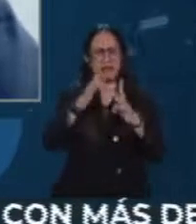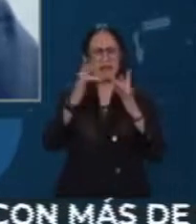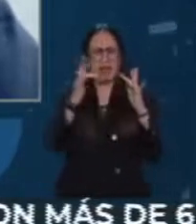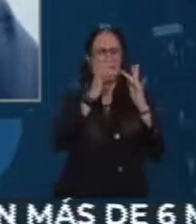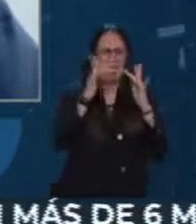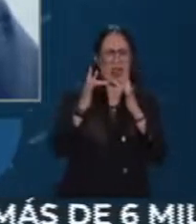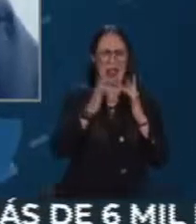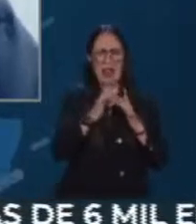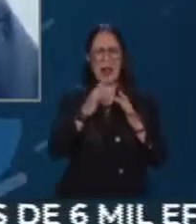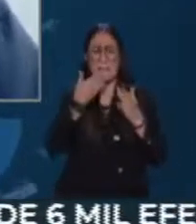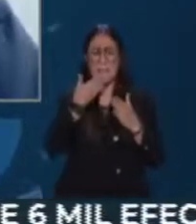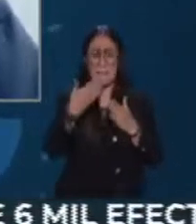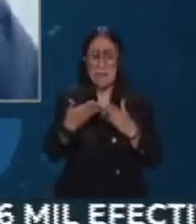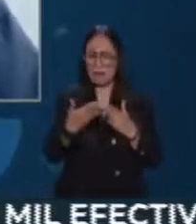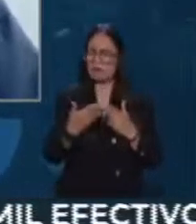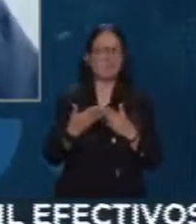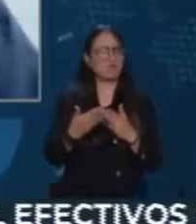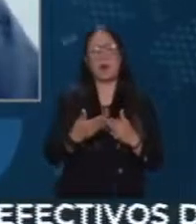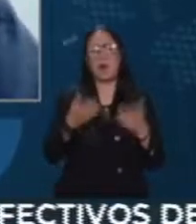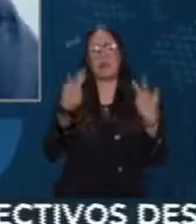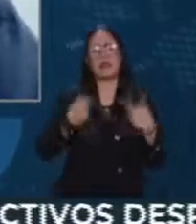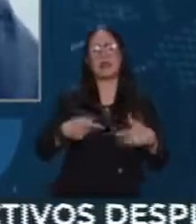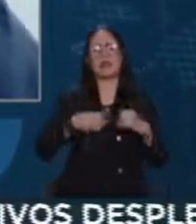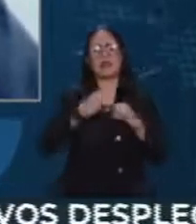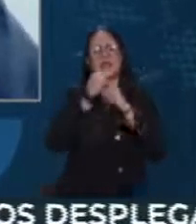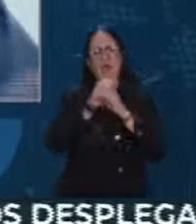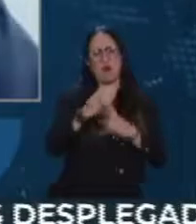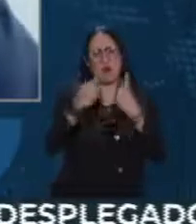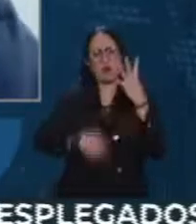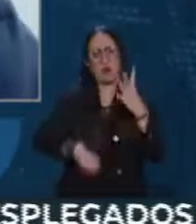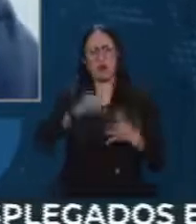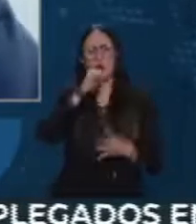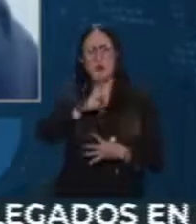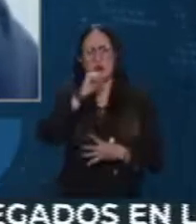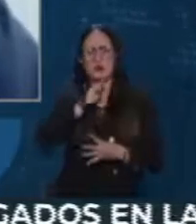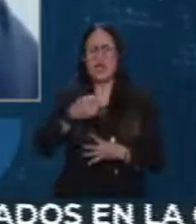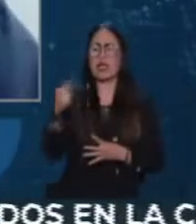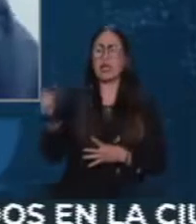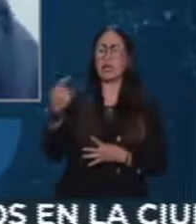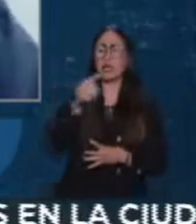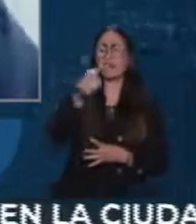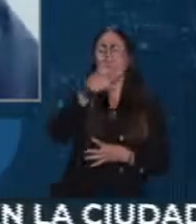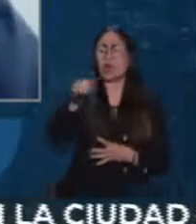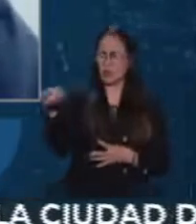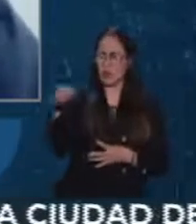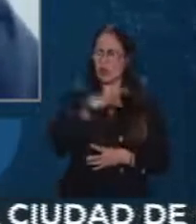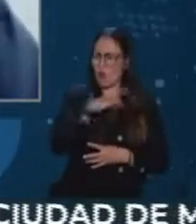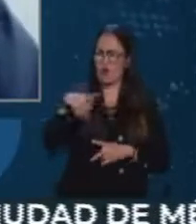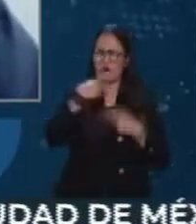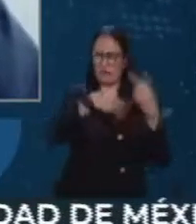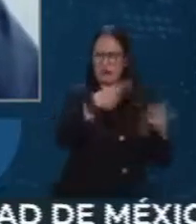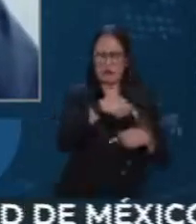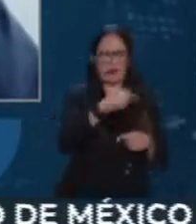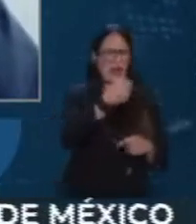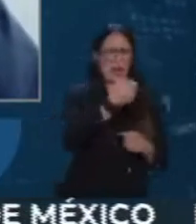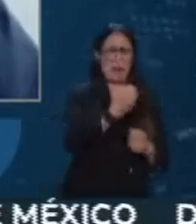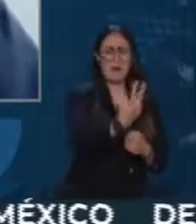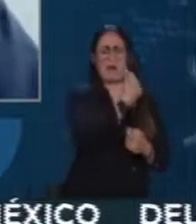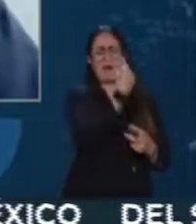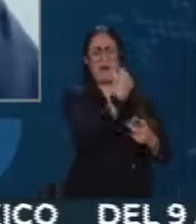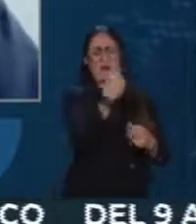de desinformación también por parte de algunas personas, porque les decían que fueran a votar ahí, de modo que ya se imaginarán el descontento de